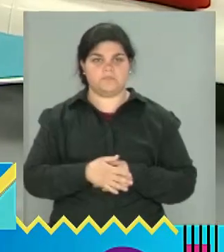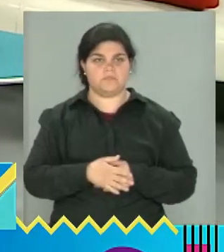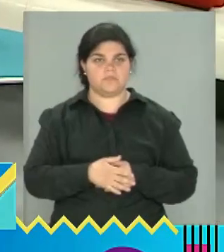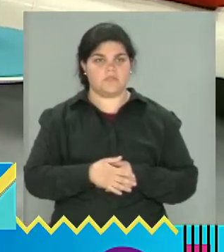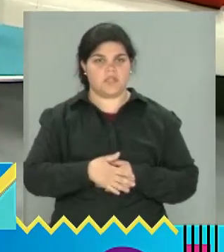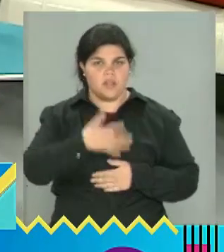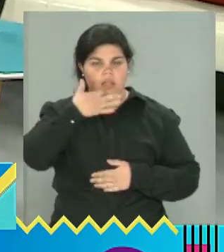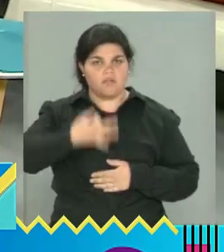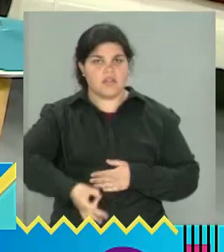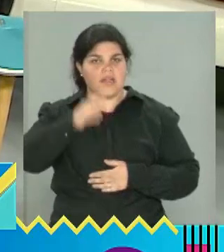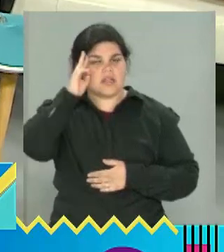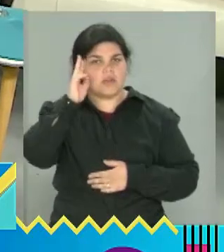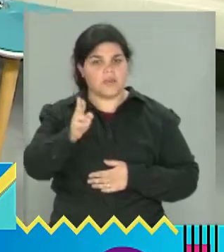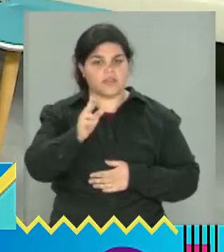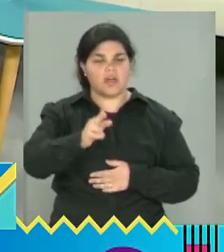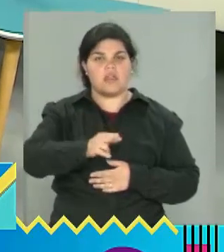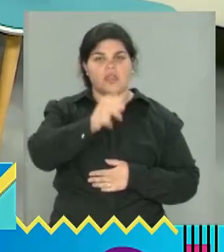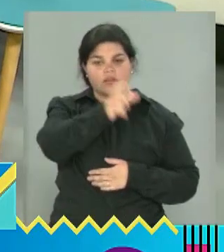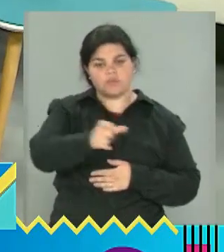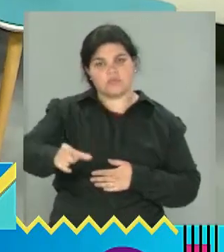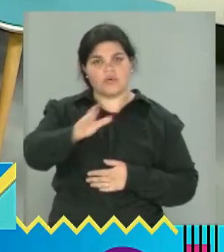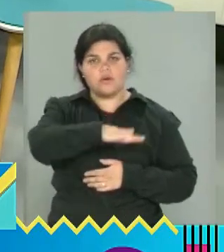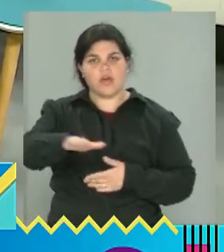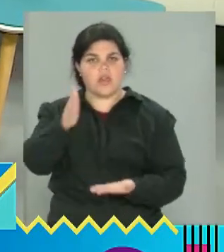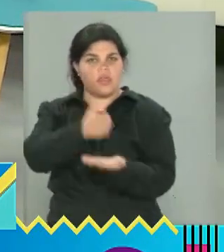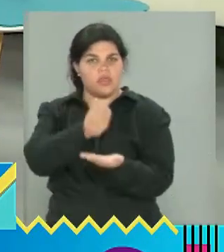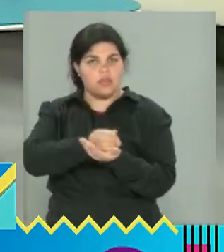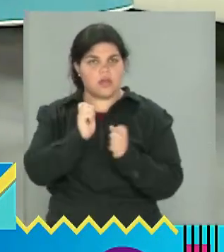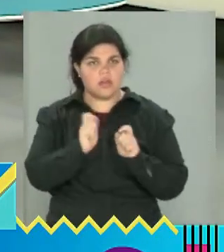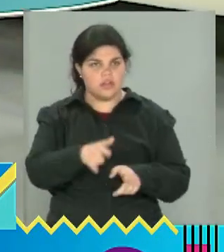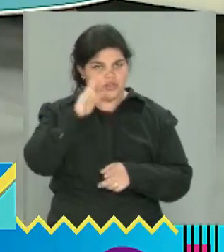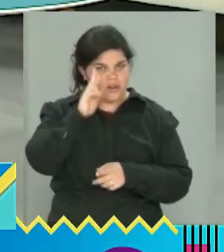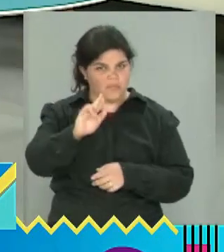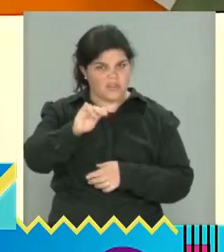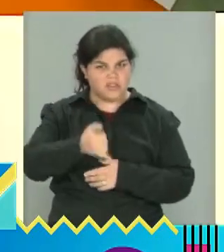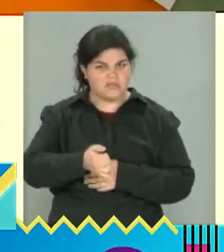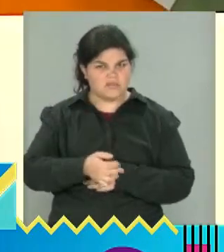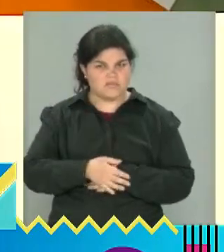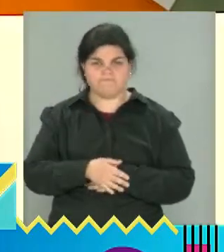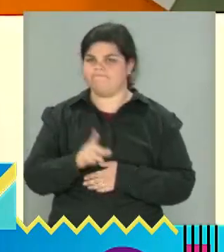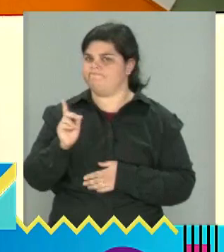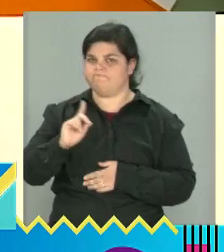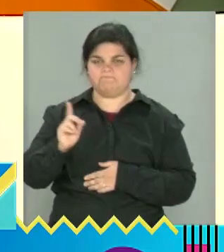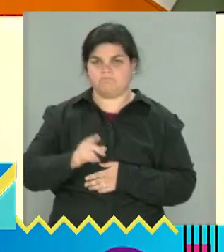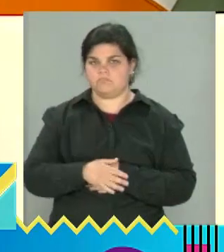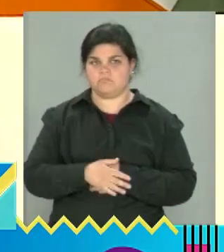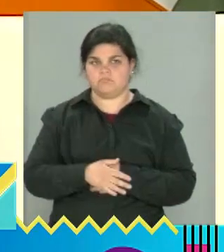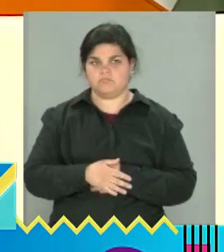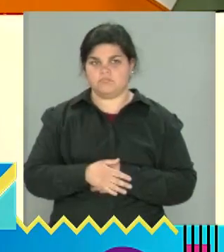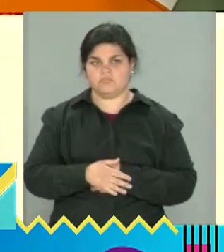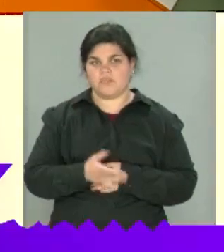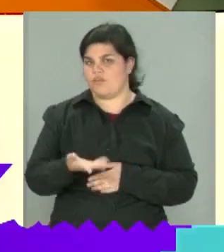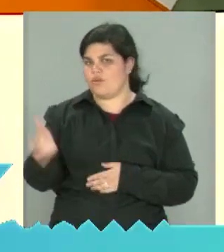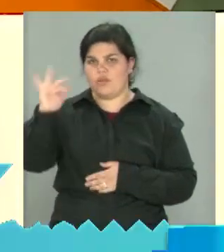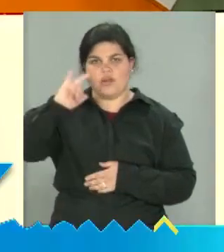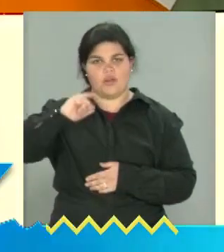si se respeta esto de los sujetos de derechos que planteaba Daniela, ¿se respeta? No, claramente uno lo ve a diario con